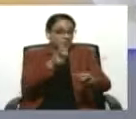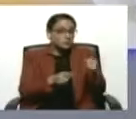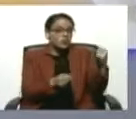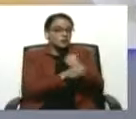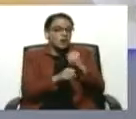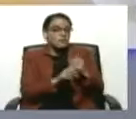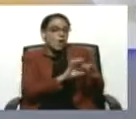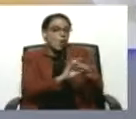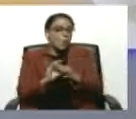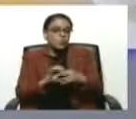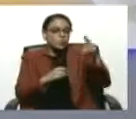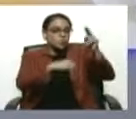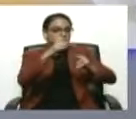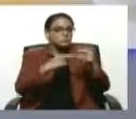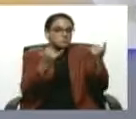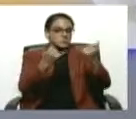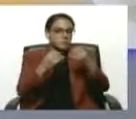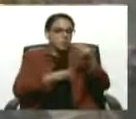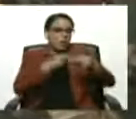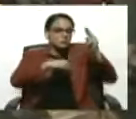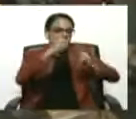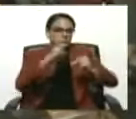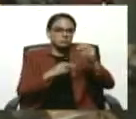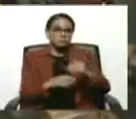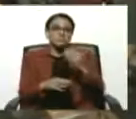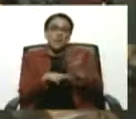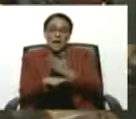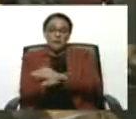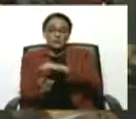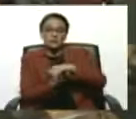Antes de ver esta nota, nos vamos de inmediato al Teresa Carreño.